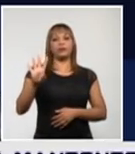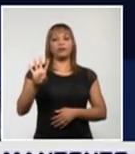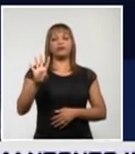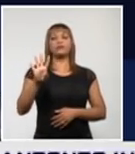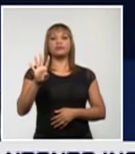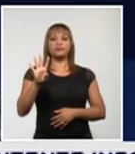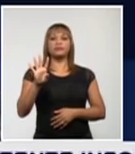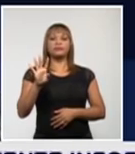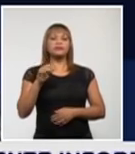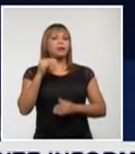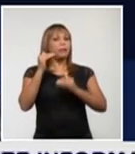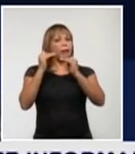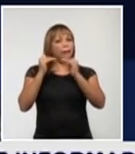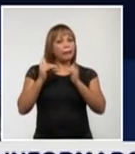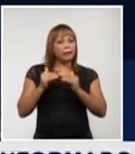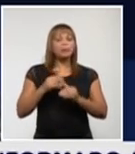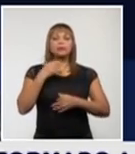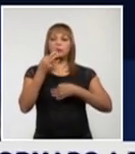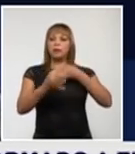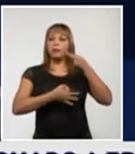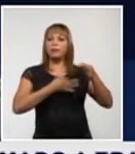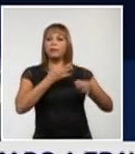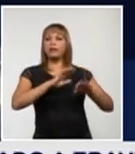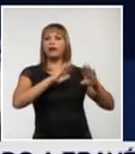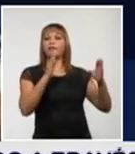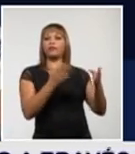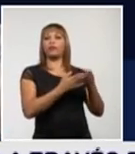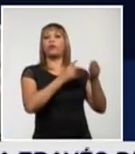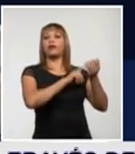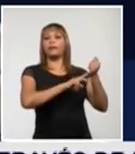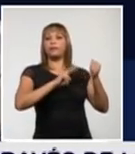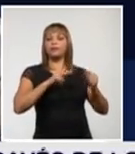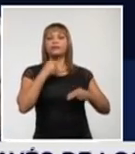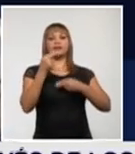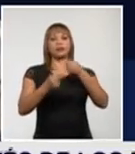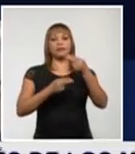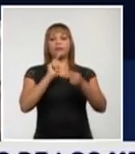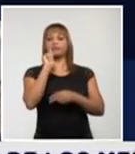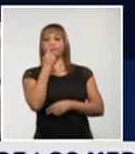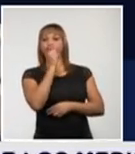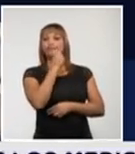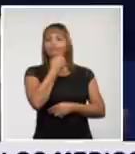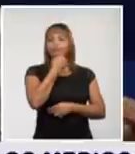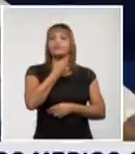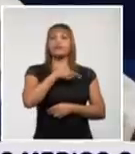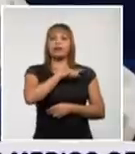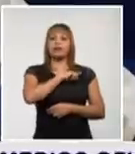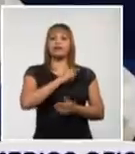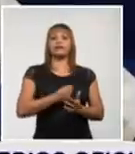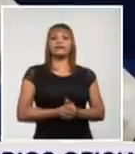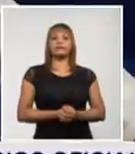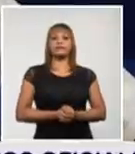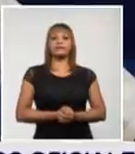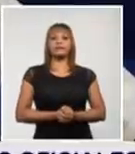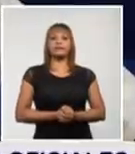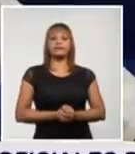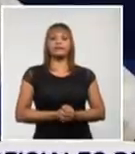y así pudiéramos mencionar todos los territorios de los cuales se procesaron muestras en el día de ayer.